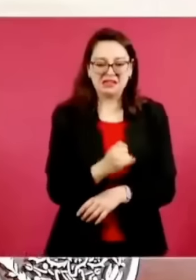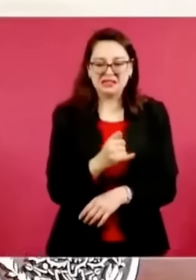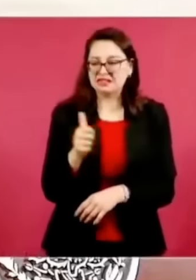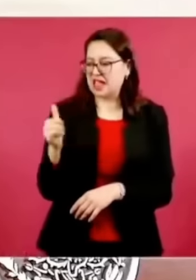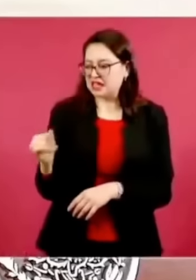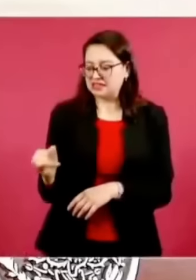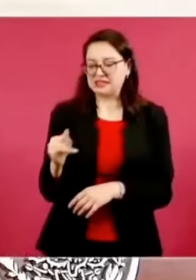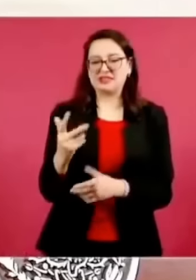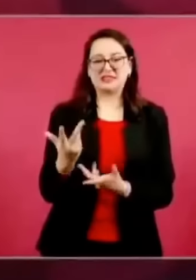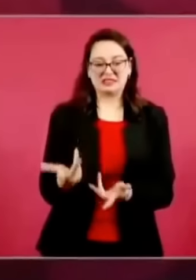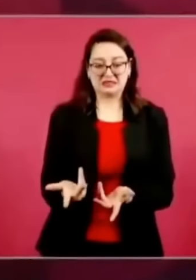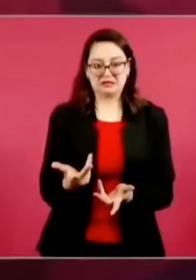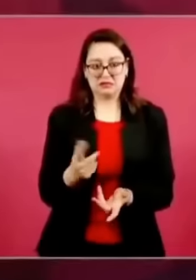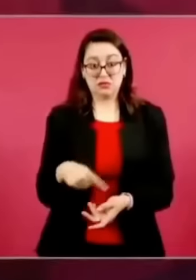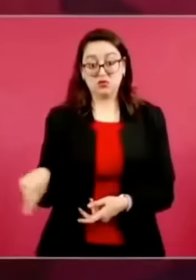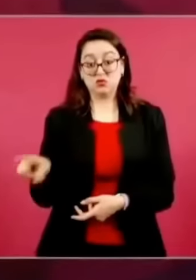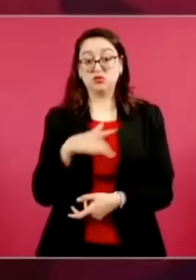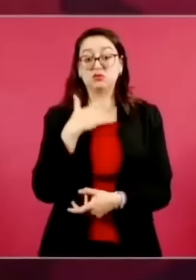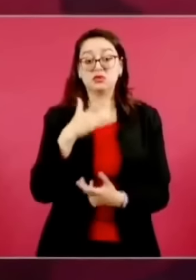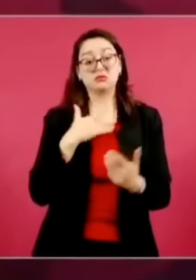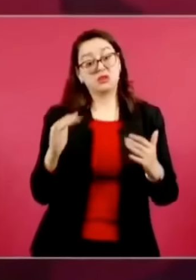en estas alturas.